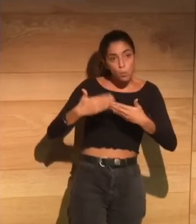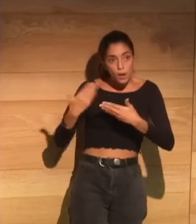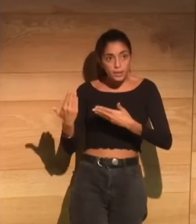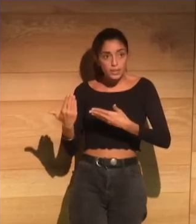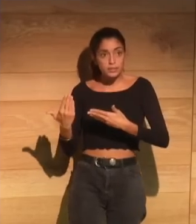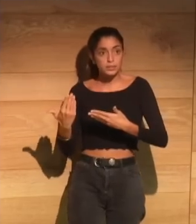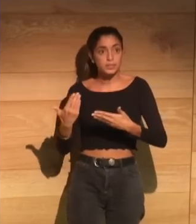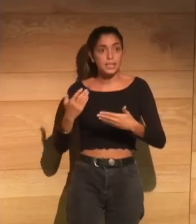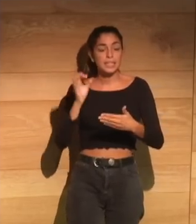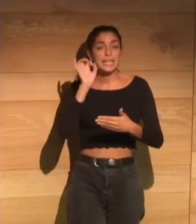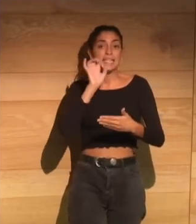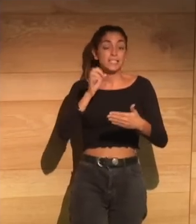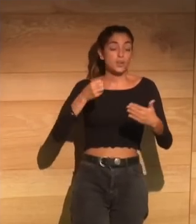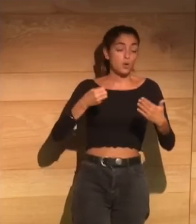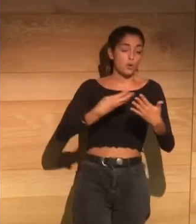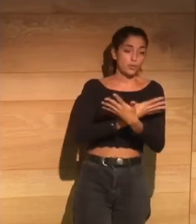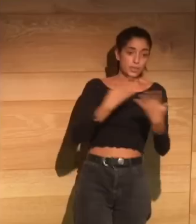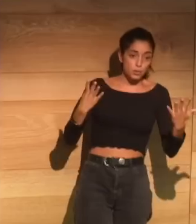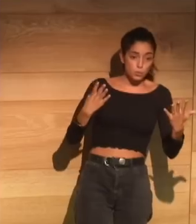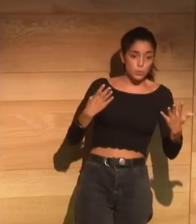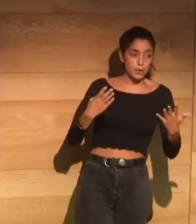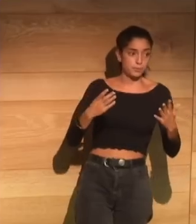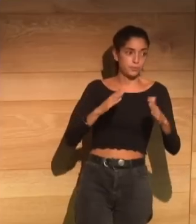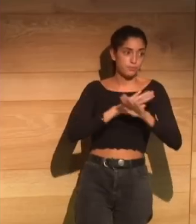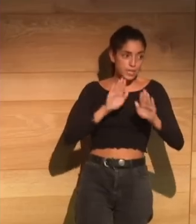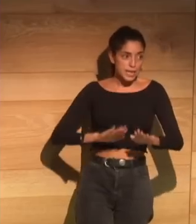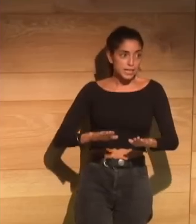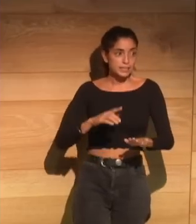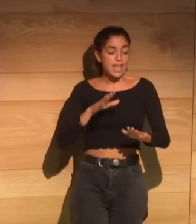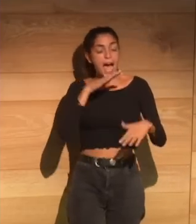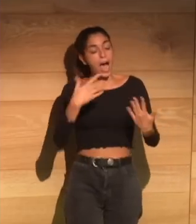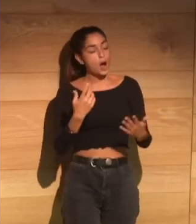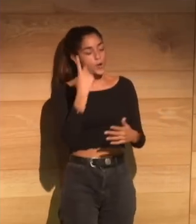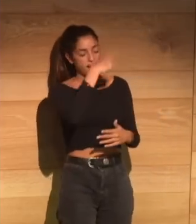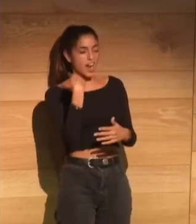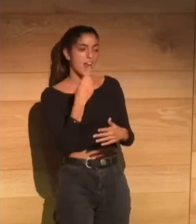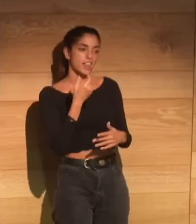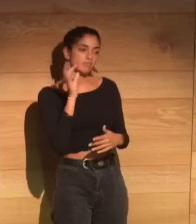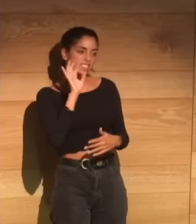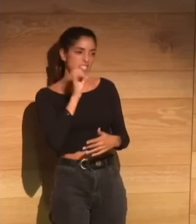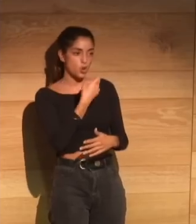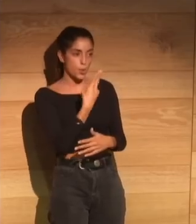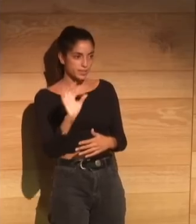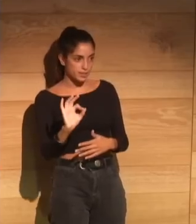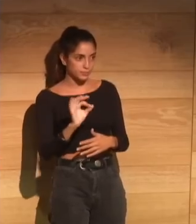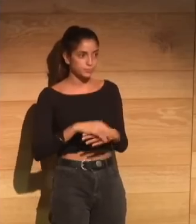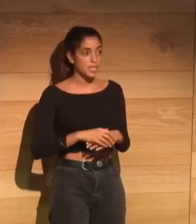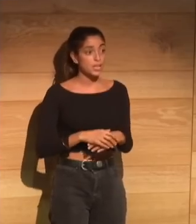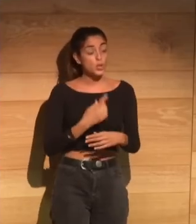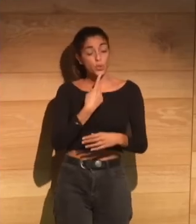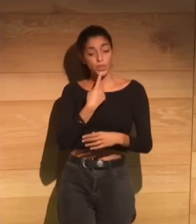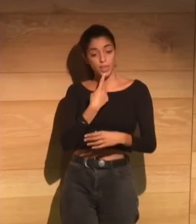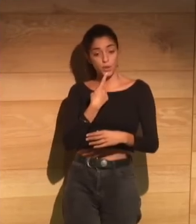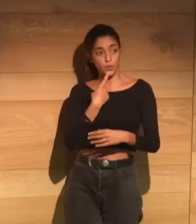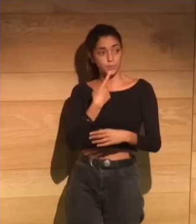eso. Finales del 19, principios del 20. Ahora has puesto cara de 20. Ahora lo he dicho bien. Lo que está haciendo... Te estás equivocando es que, con las caras.